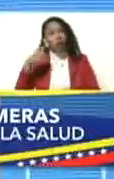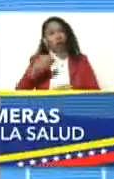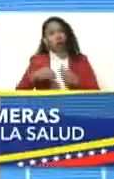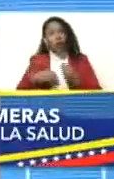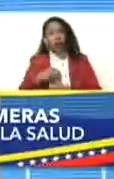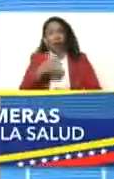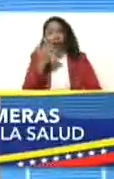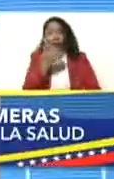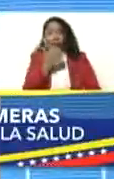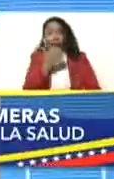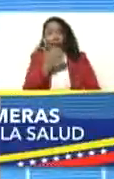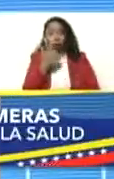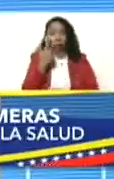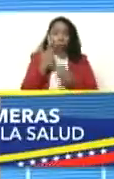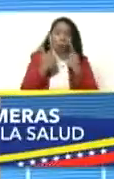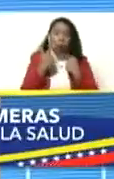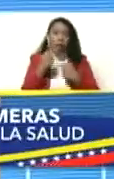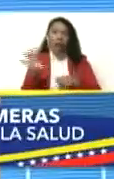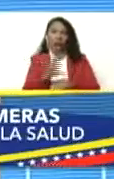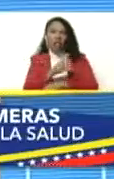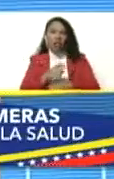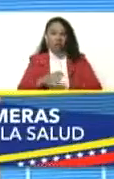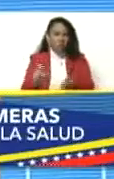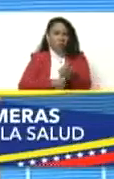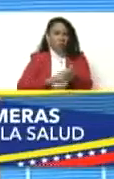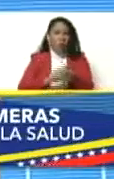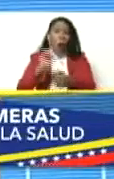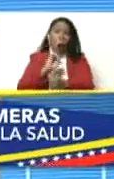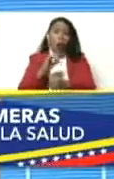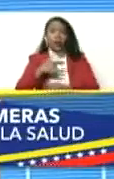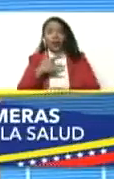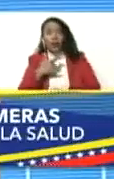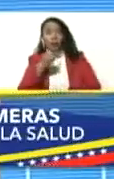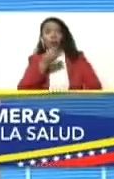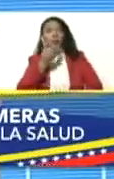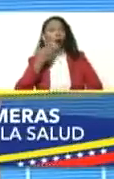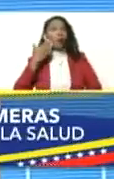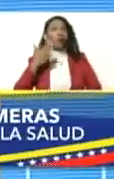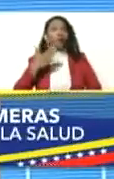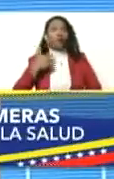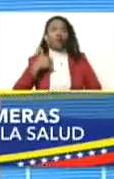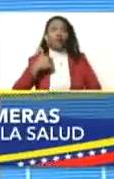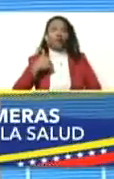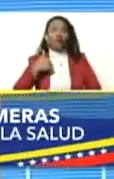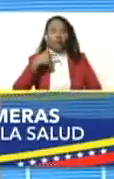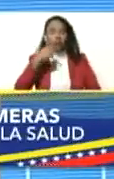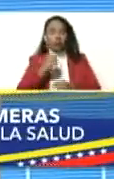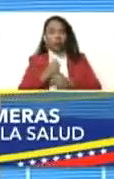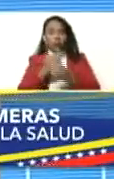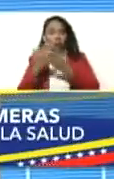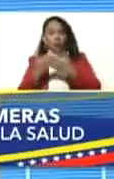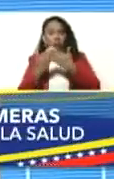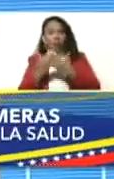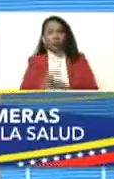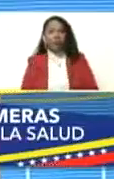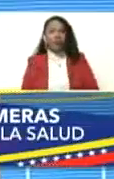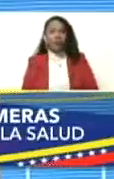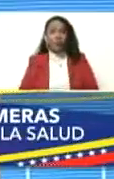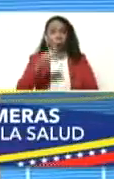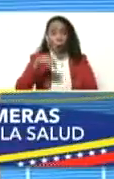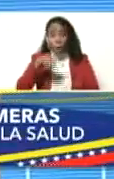llorar, cantar, enojarse o hasta sentirse orgulloso de ustedes mismos. Hoy te